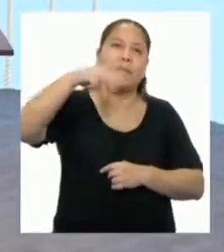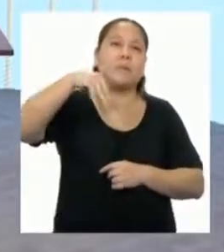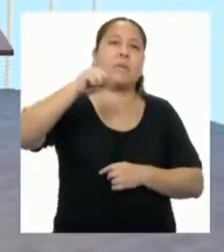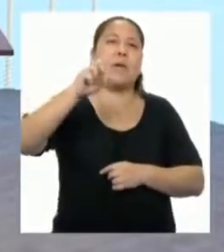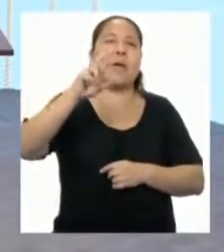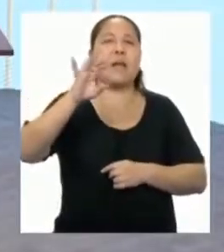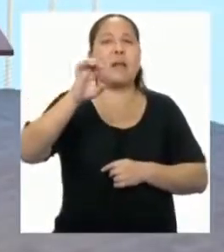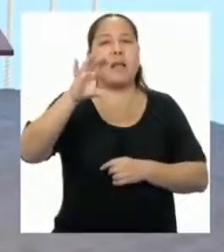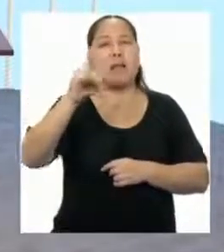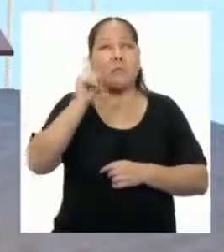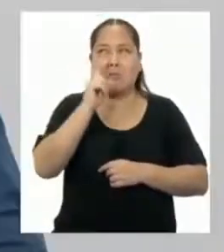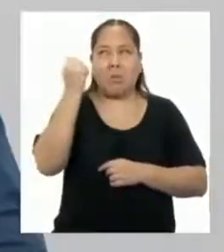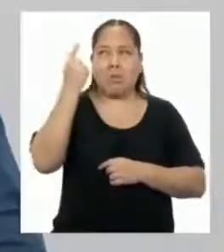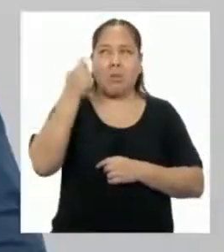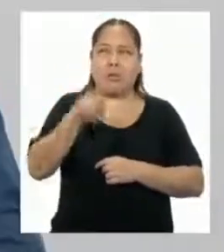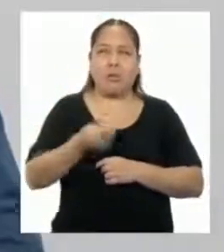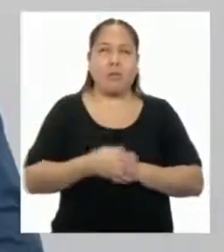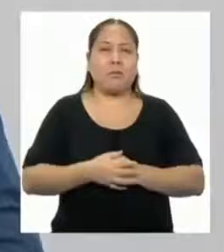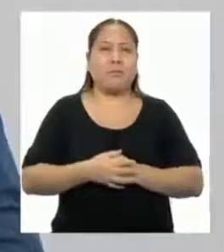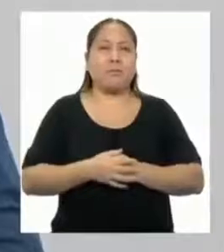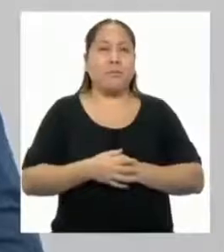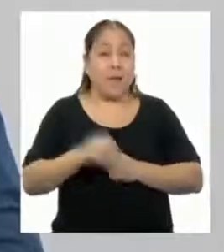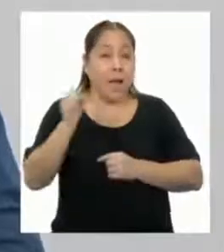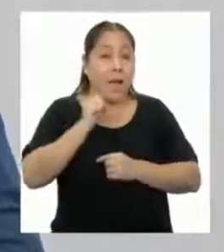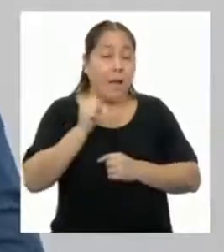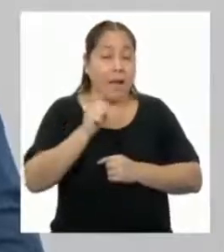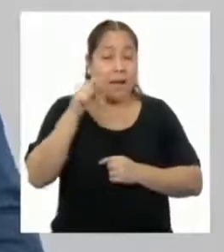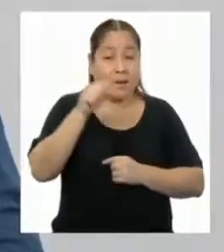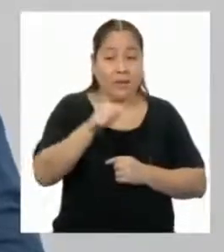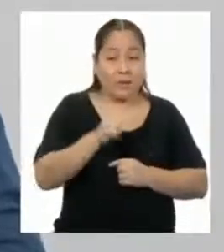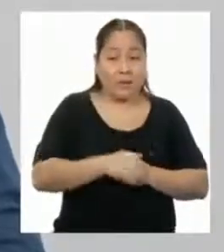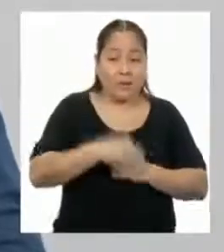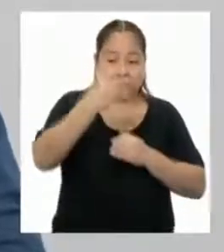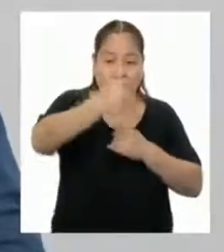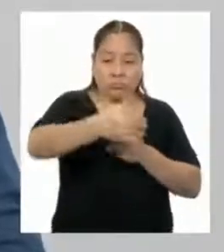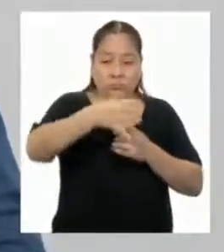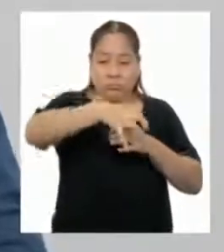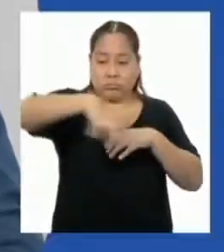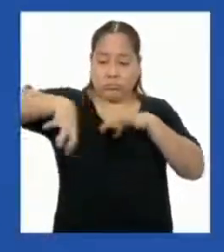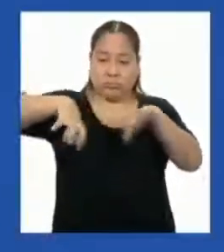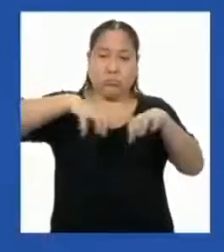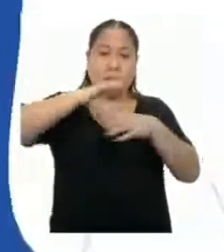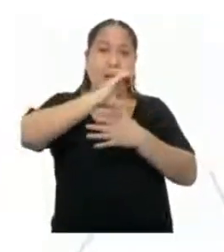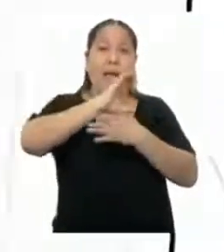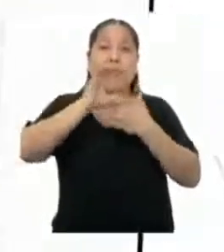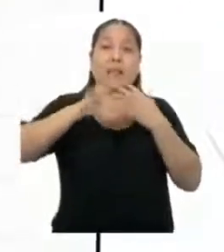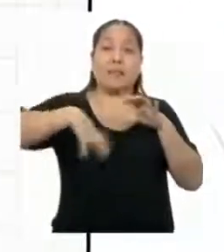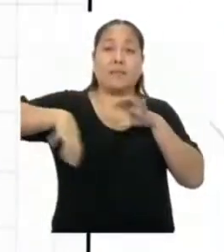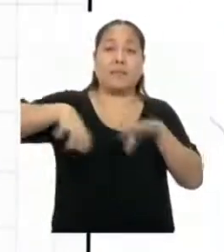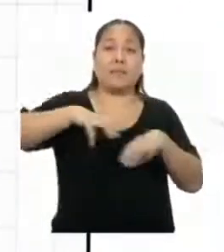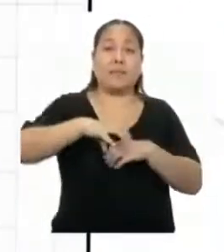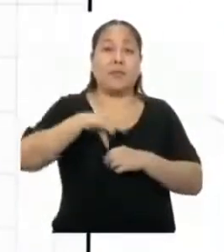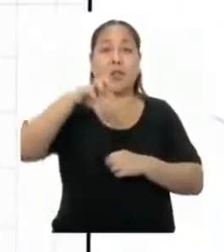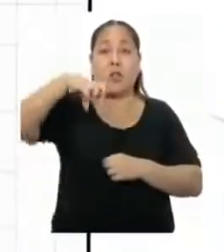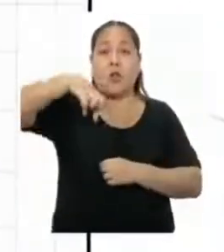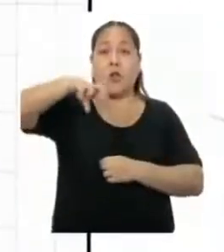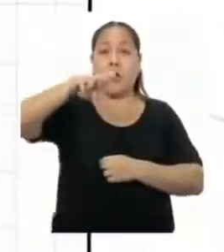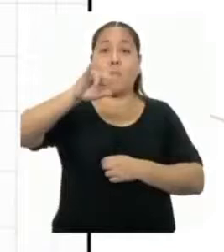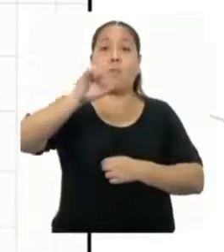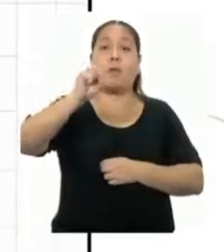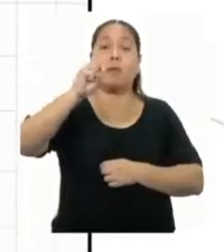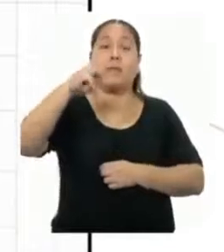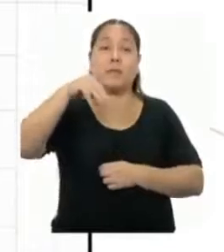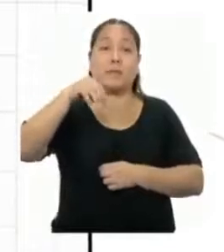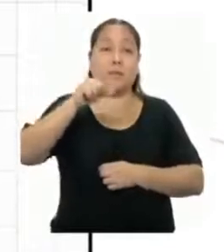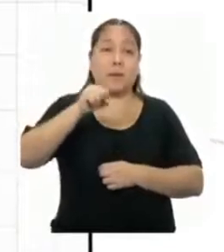No entendí bien esa parte. Ah, eso tiene que ver con la clasificación de los prismas. Los prismas, según